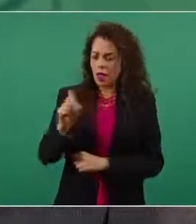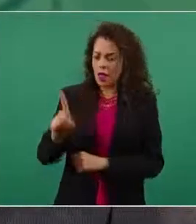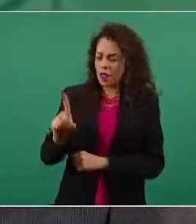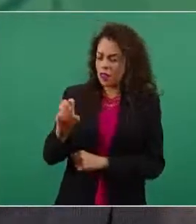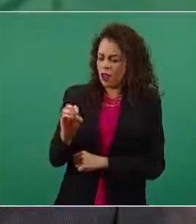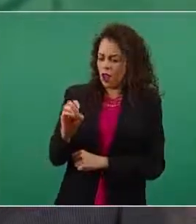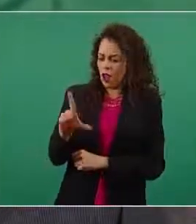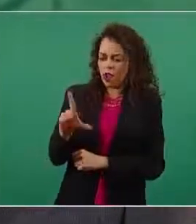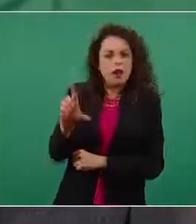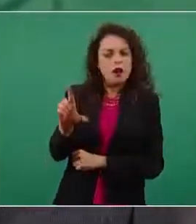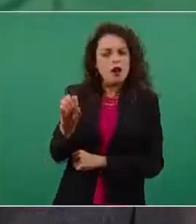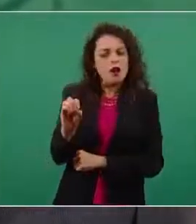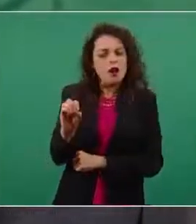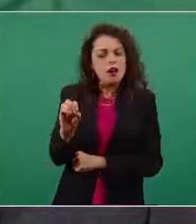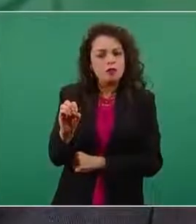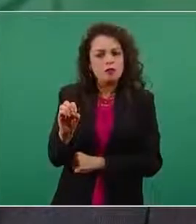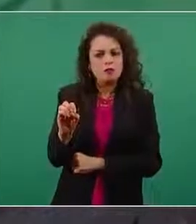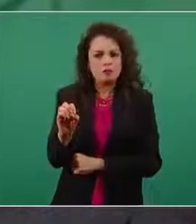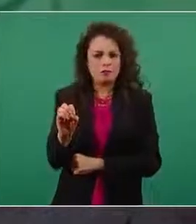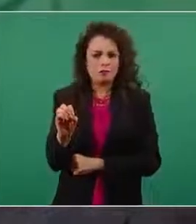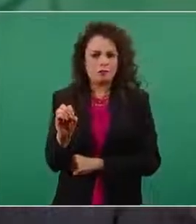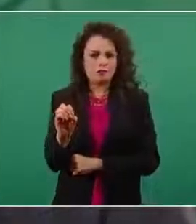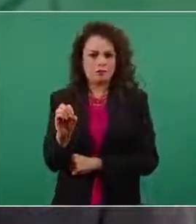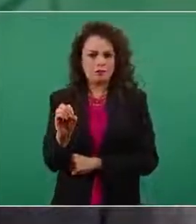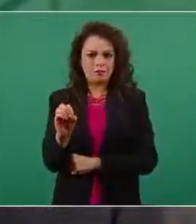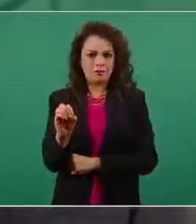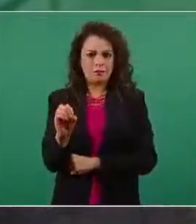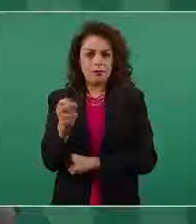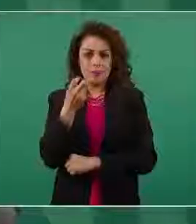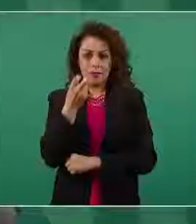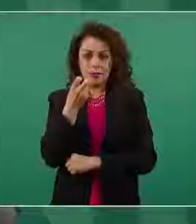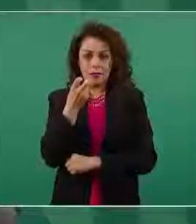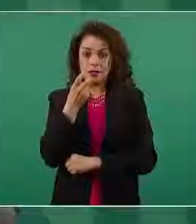o sea que la acusación la hacen más grave